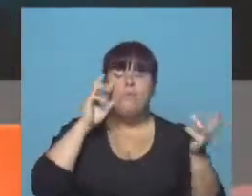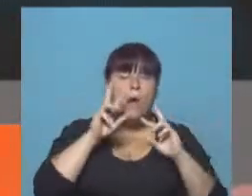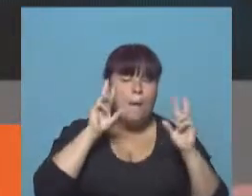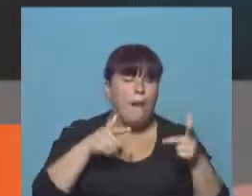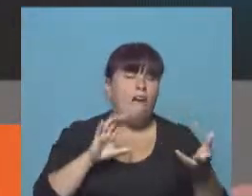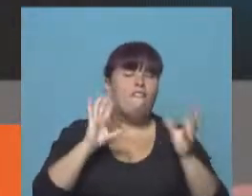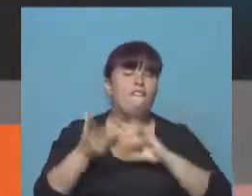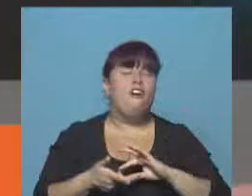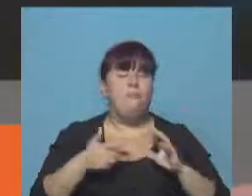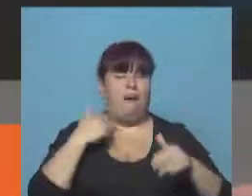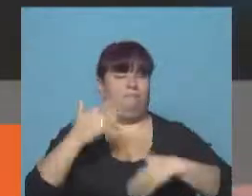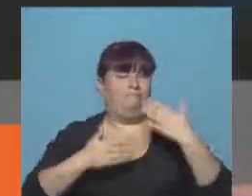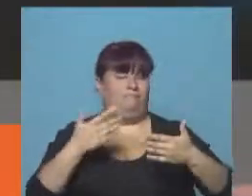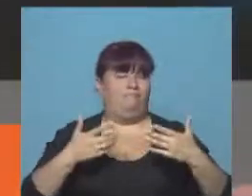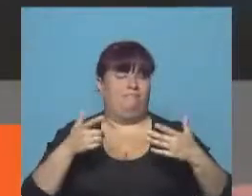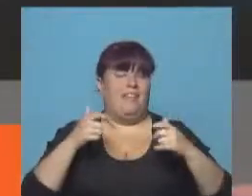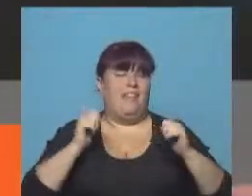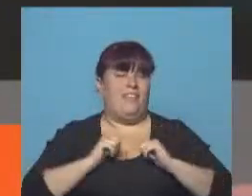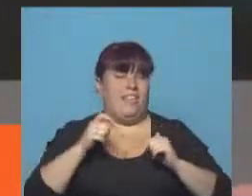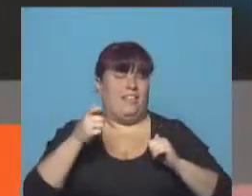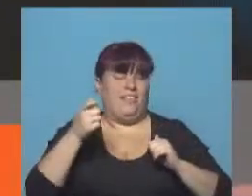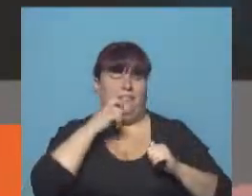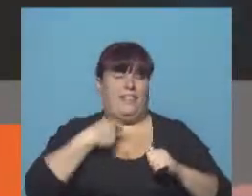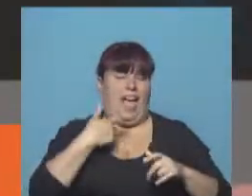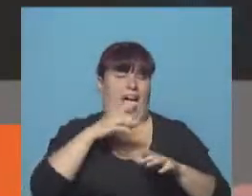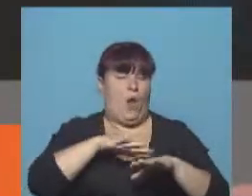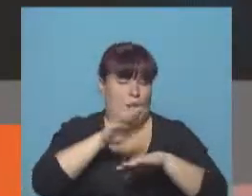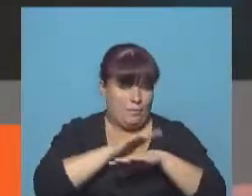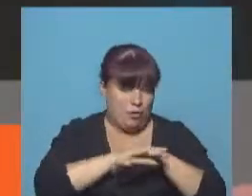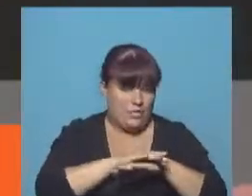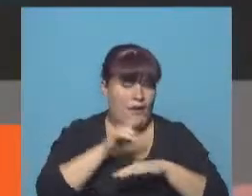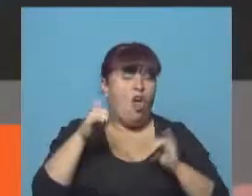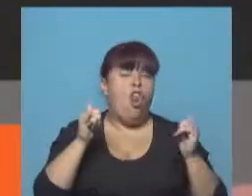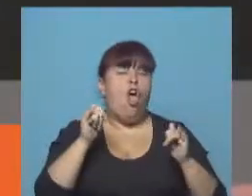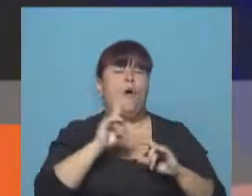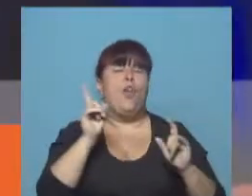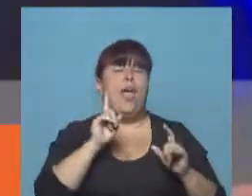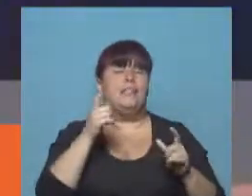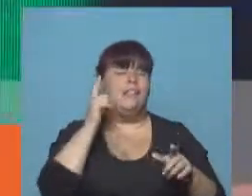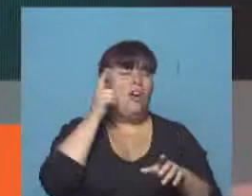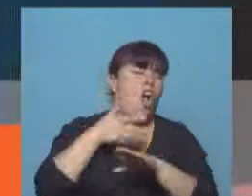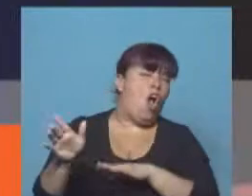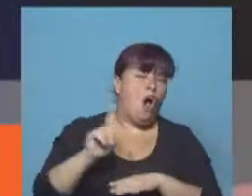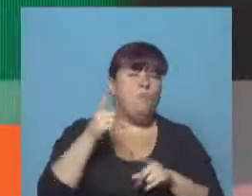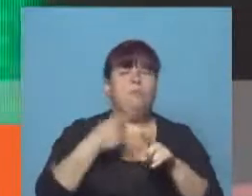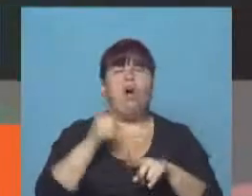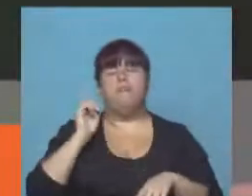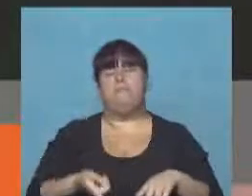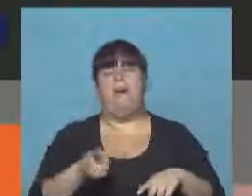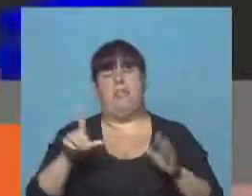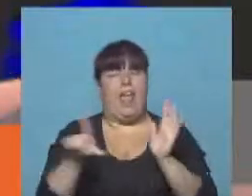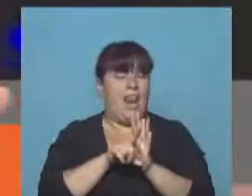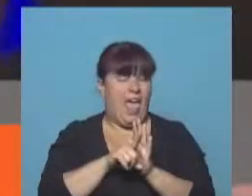de desarrollar el esparcimiento de manera responsable y que nuestros jóvenes hoy no se sientan casi segregados por disposiciones